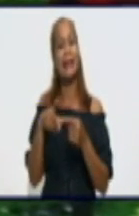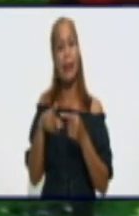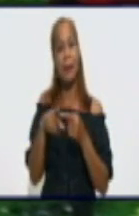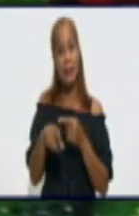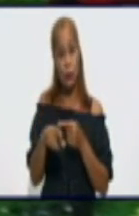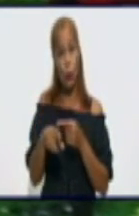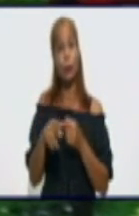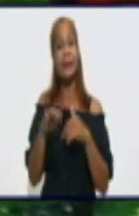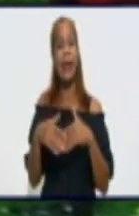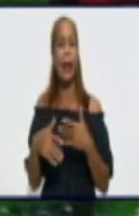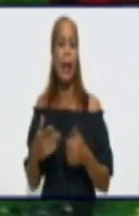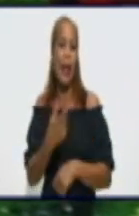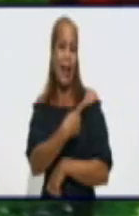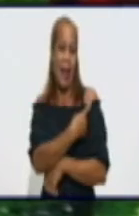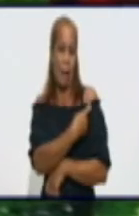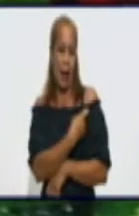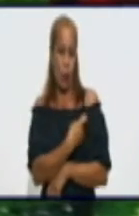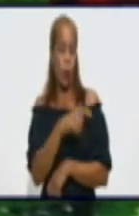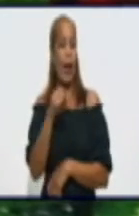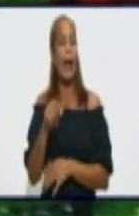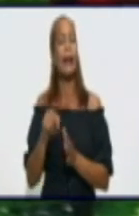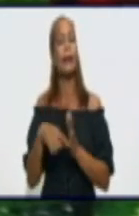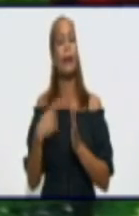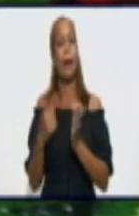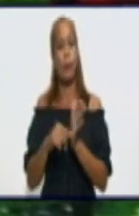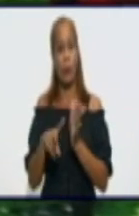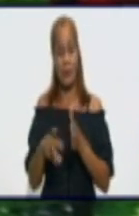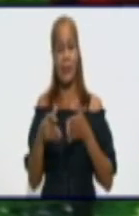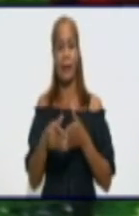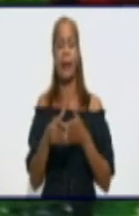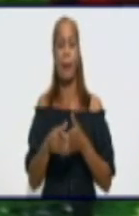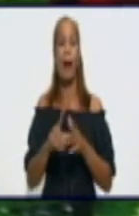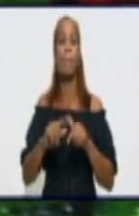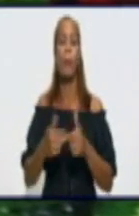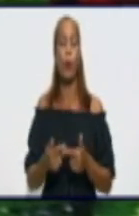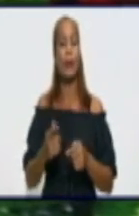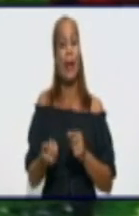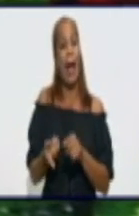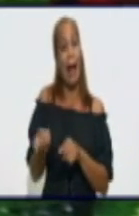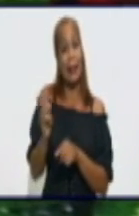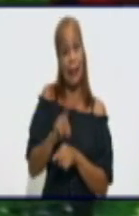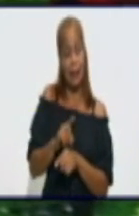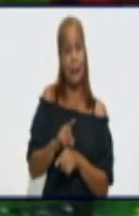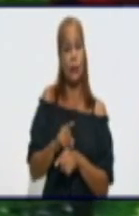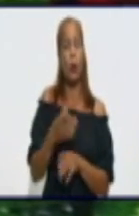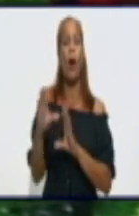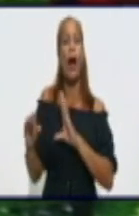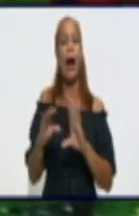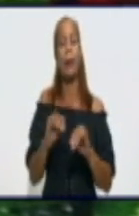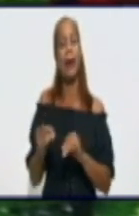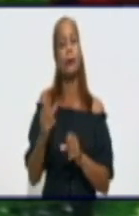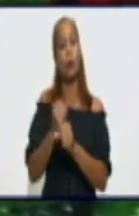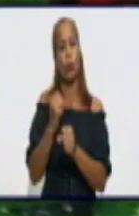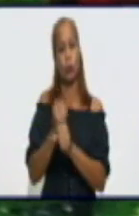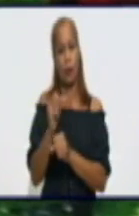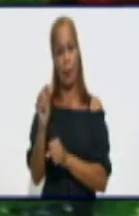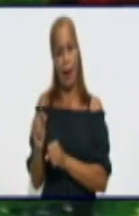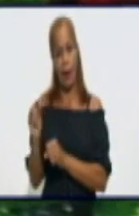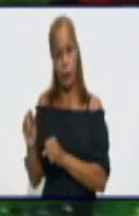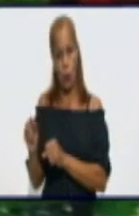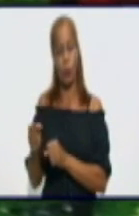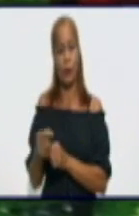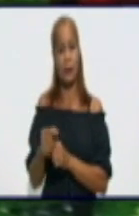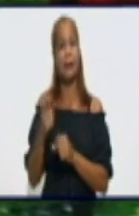Abdala en nuestra provincia de Granma, porque al regreso vamos a estar hablando de los trabajadores de Incomet y la misión que